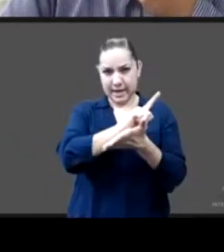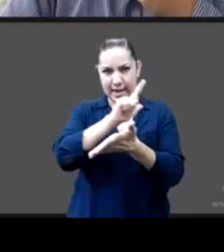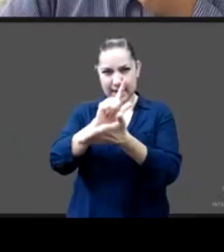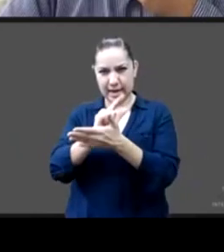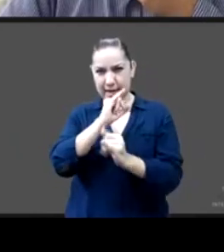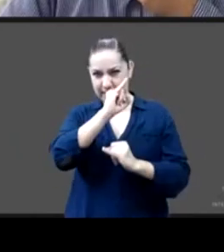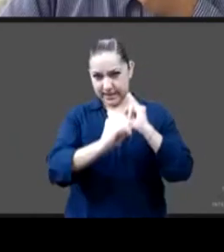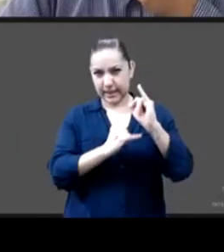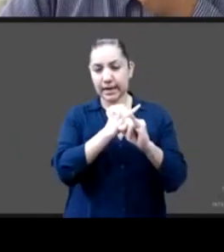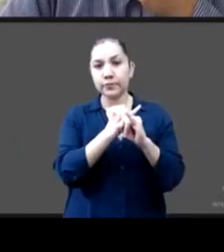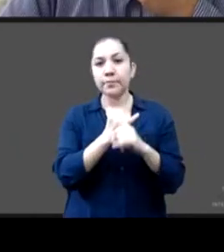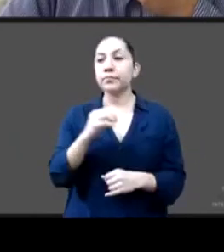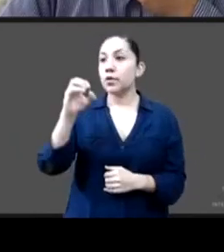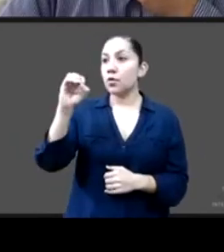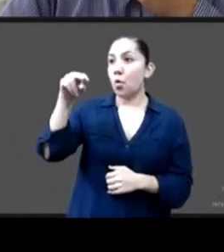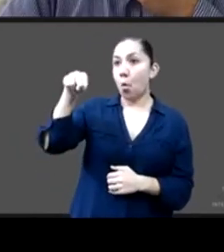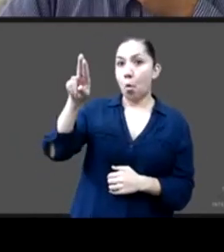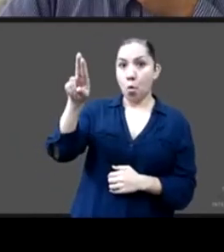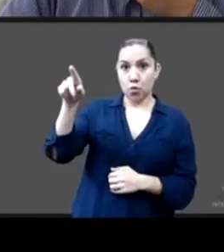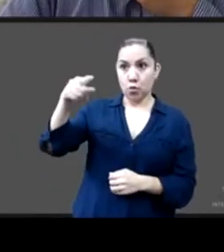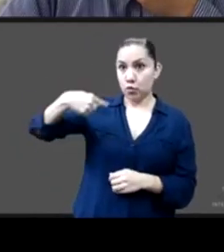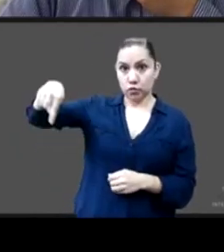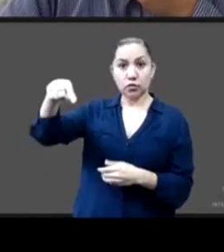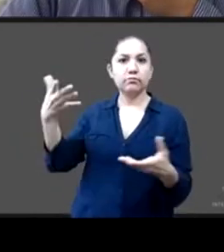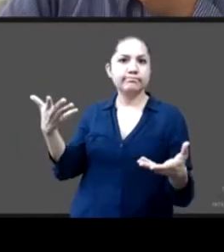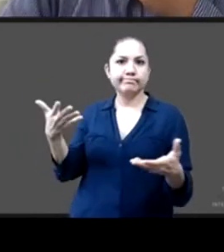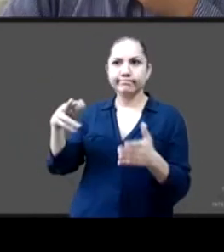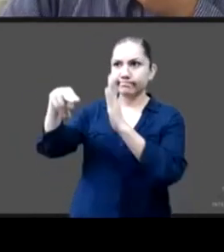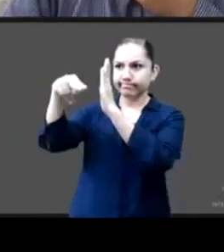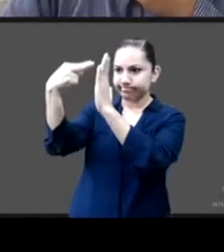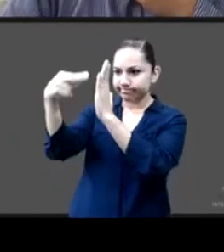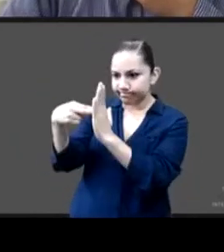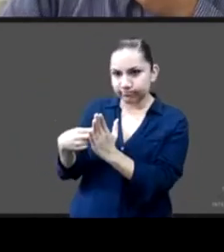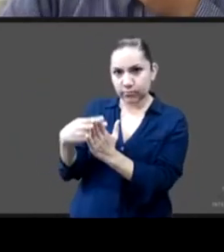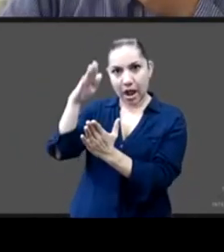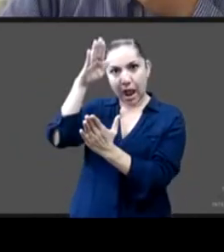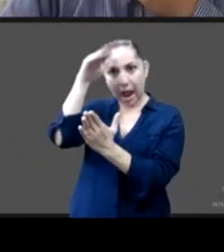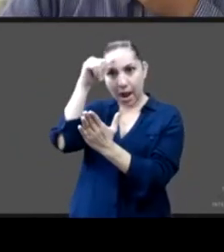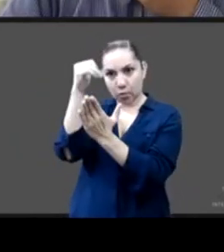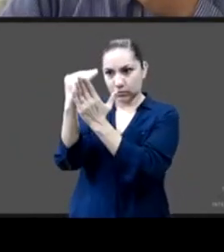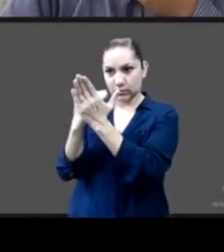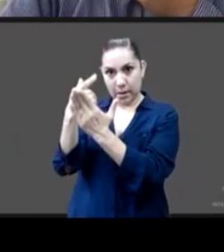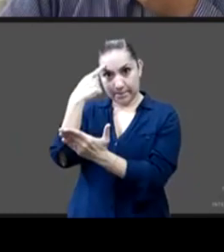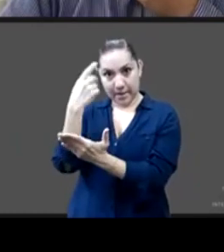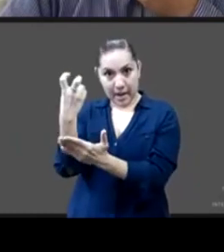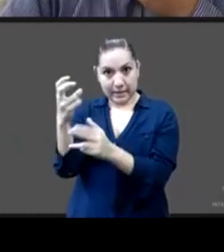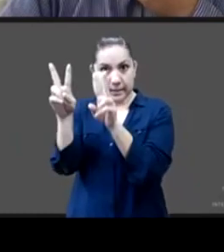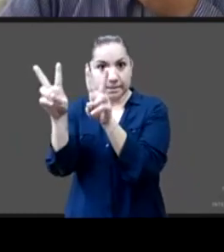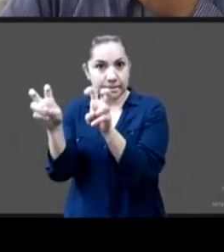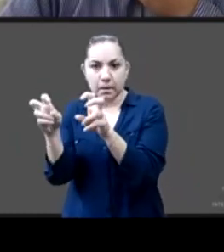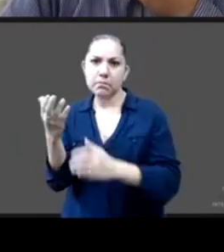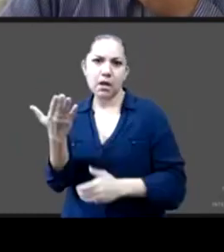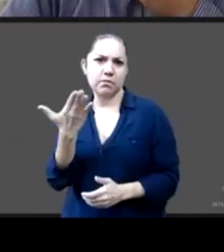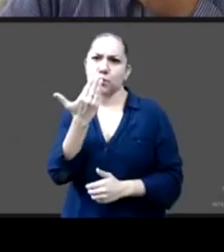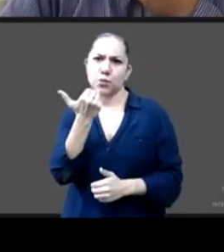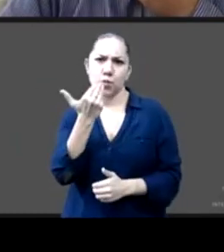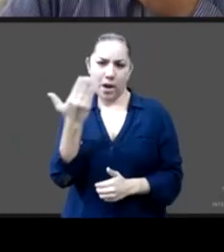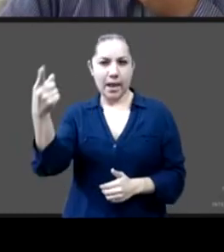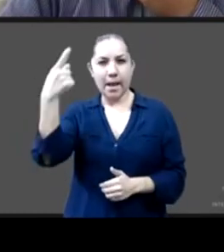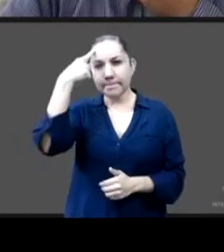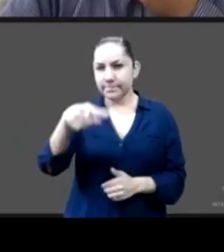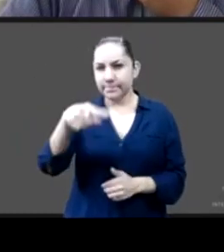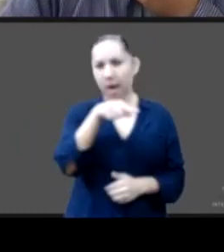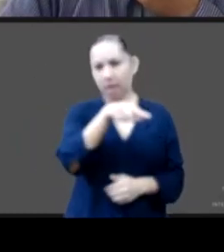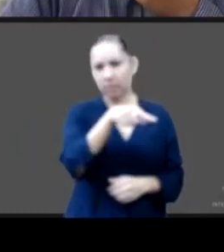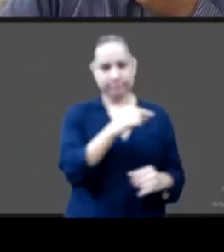Naciones Unidas no tiene una convención sobre el tema, específicamente, digamos, un tema que aborde el ciberdelito. Está, por iniciativa